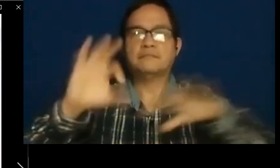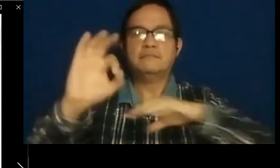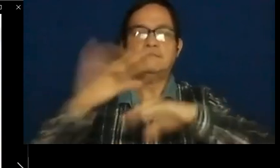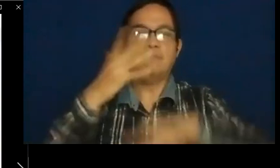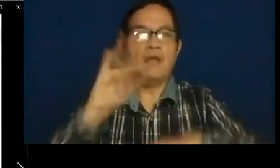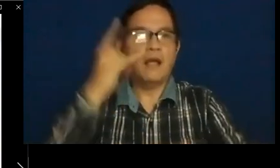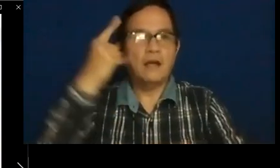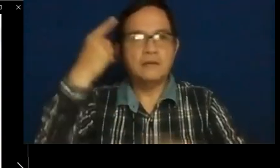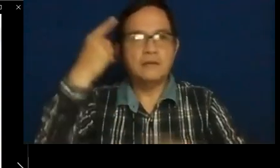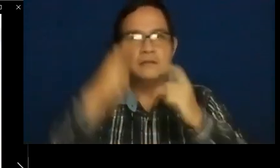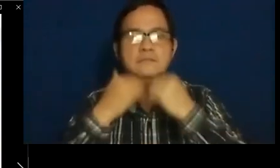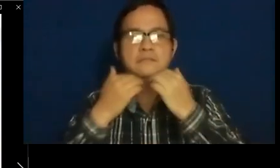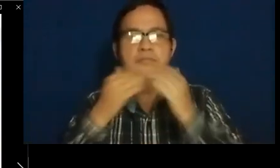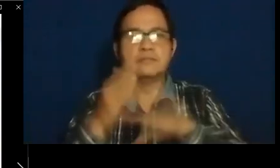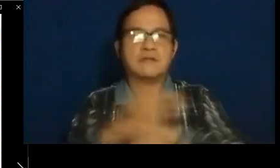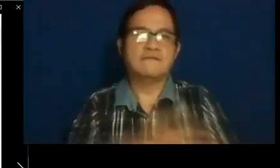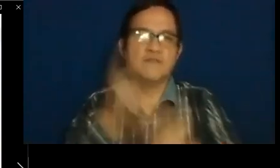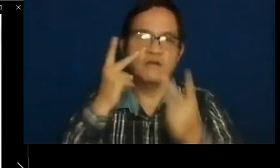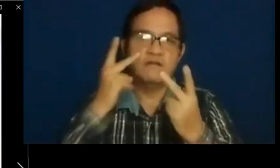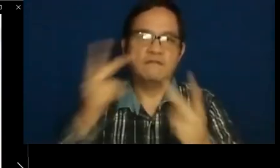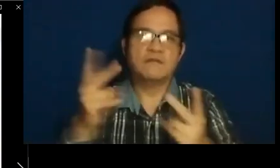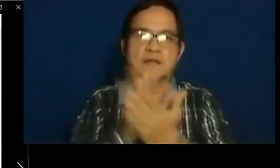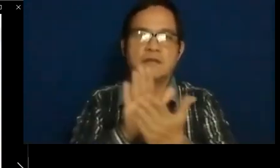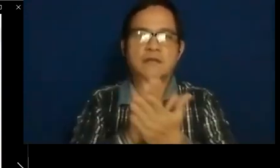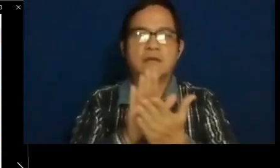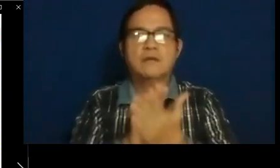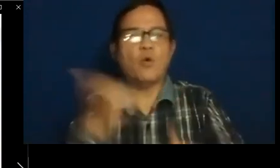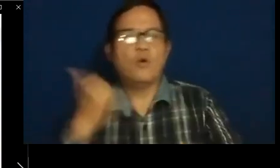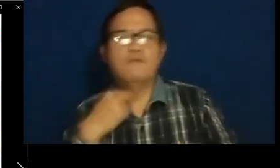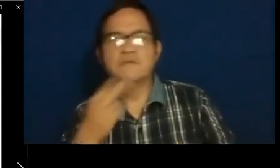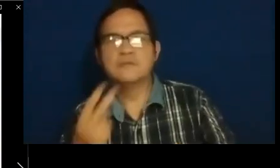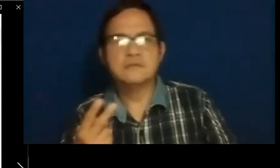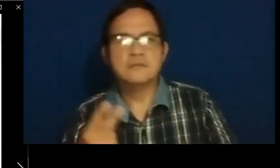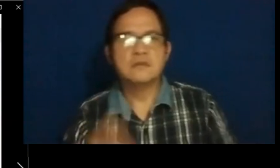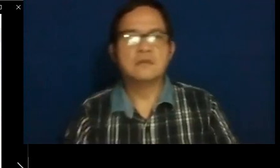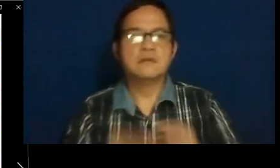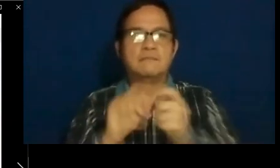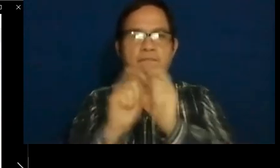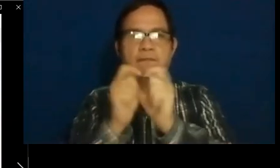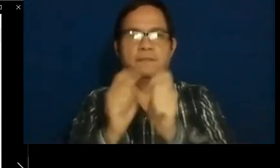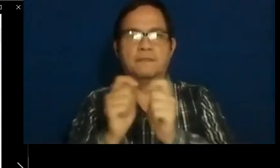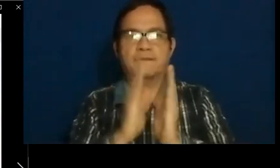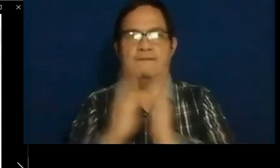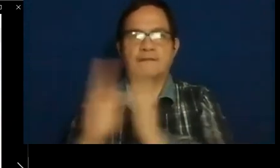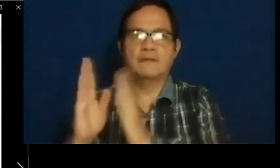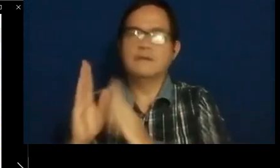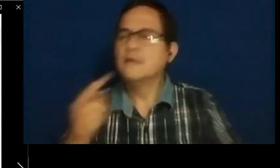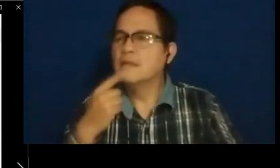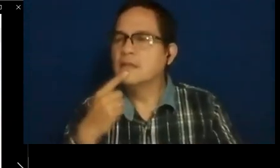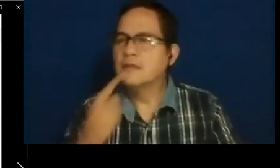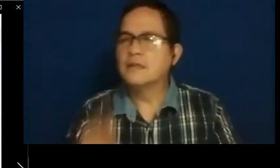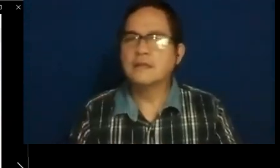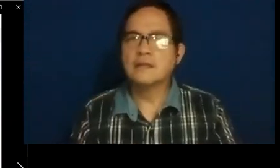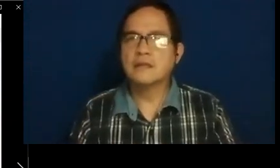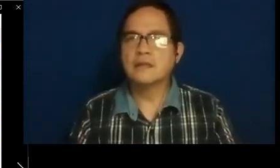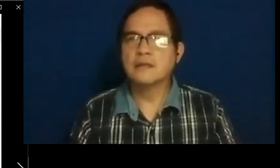Si alguien revisó el documento con anterioridad, se dará cuenta que se le aumentaron unas columnas. Sí, señor, dime, cuéntame, te